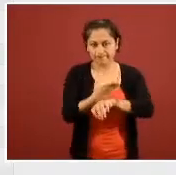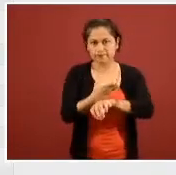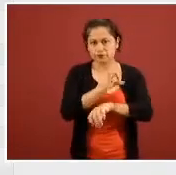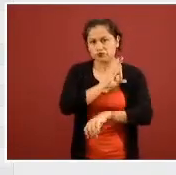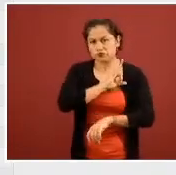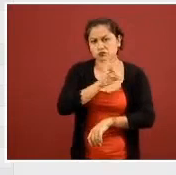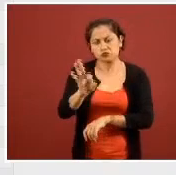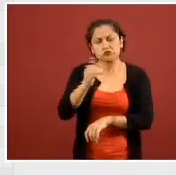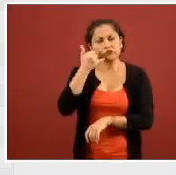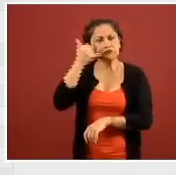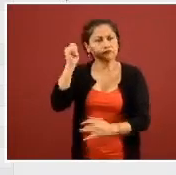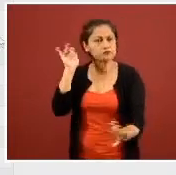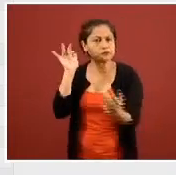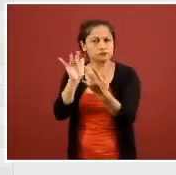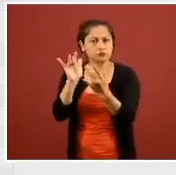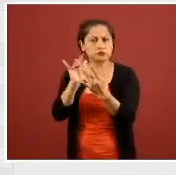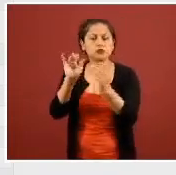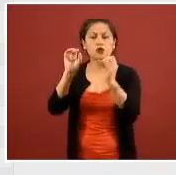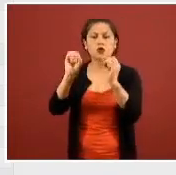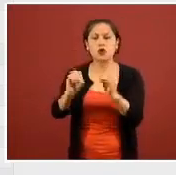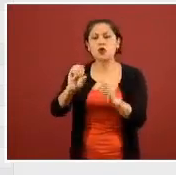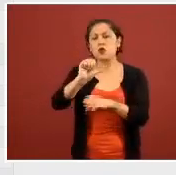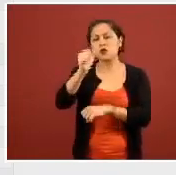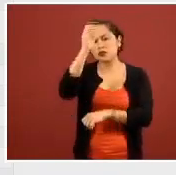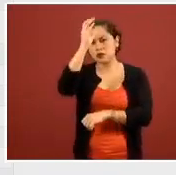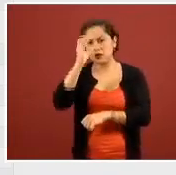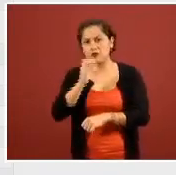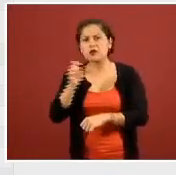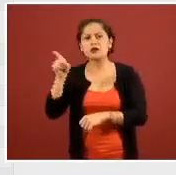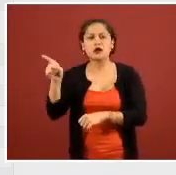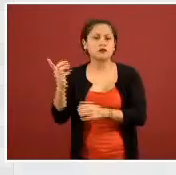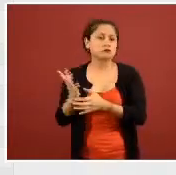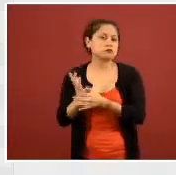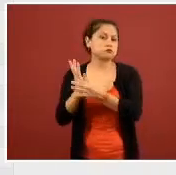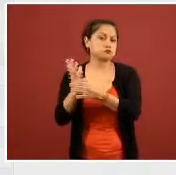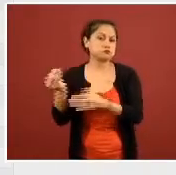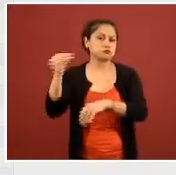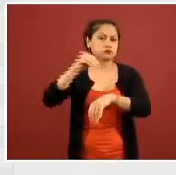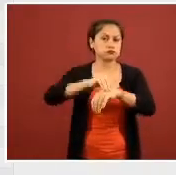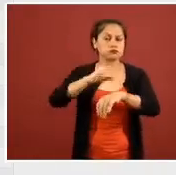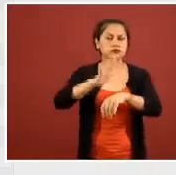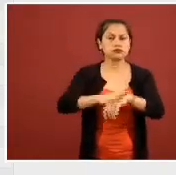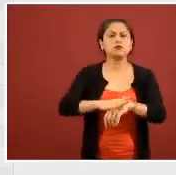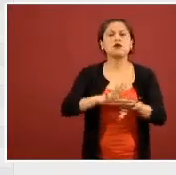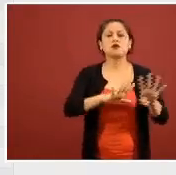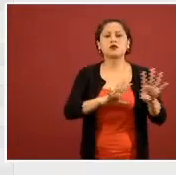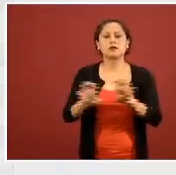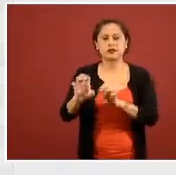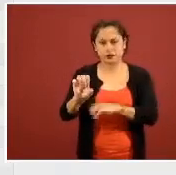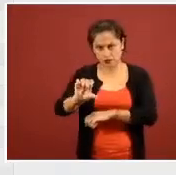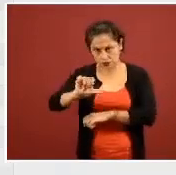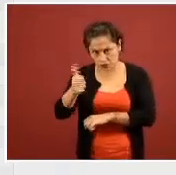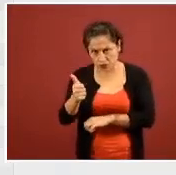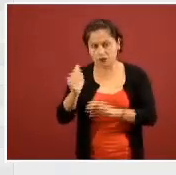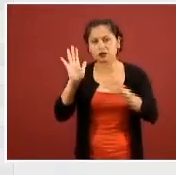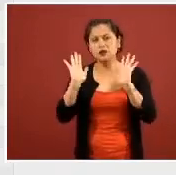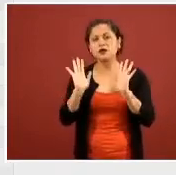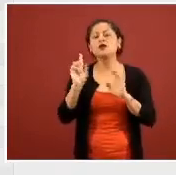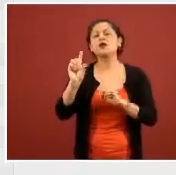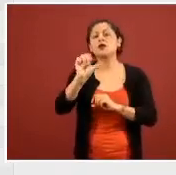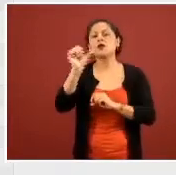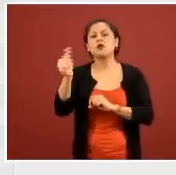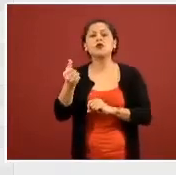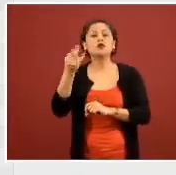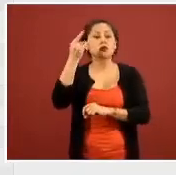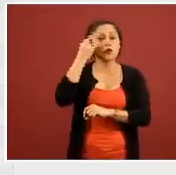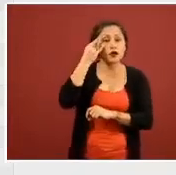California. Si usted vive en Coahuila, Coahuila definió que fuera el 911, al igual que Campeche, Chiapas